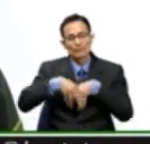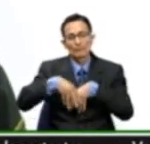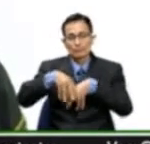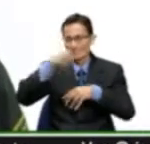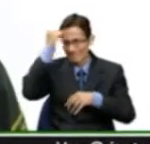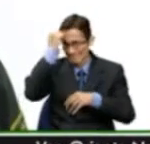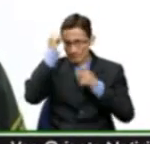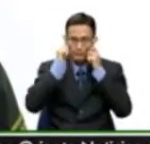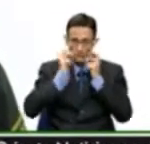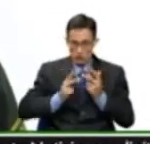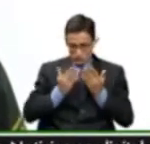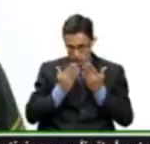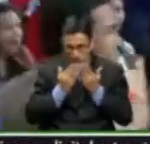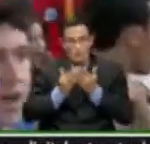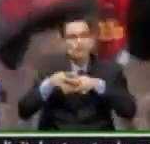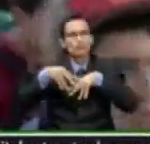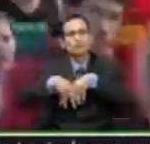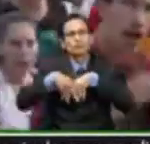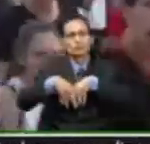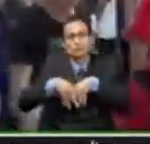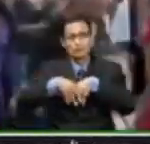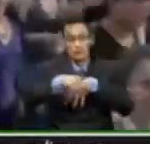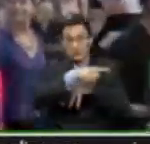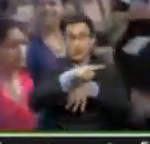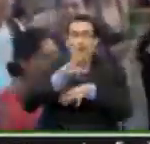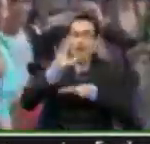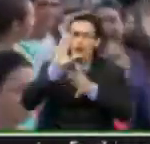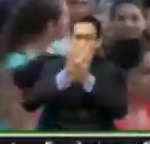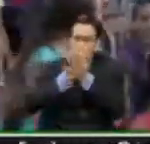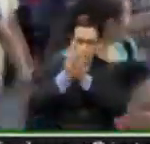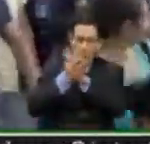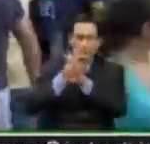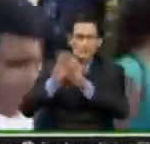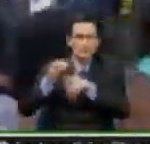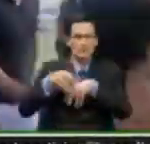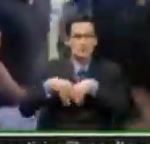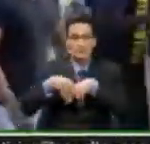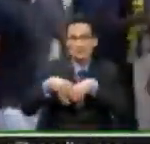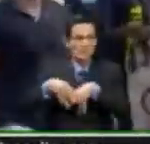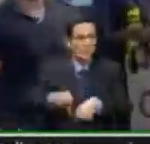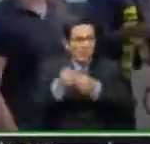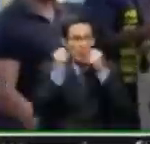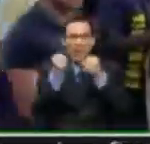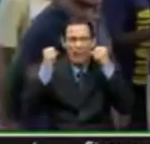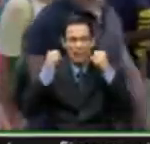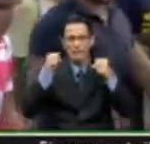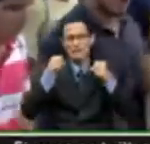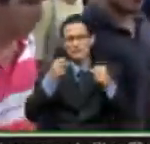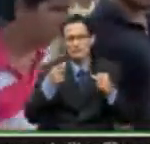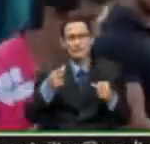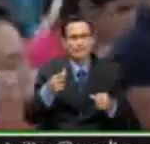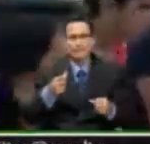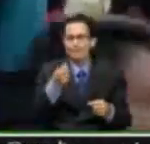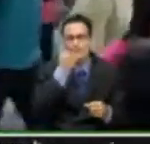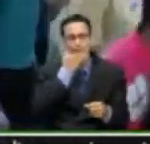estudiantes no cumplieron con las normas que se deben acatar en